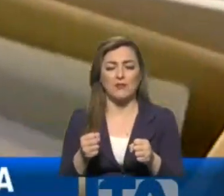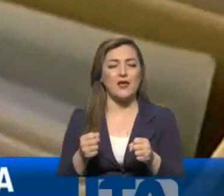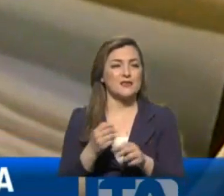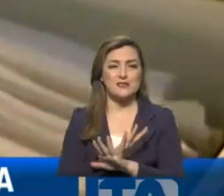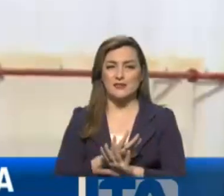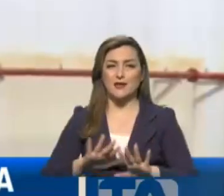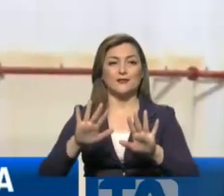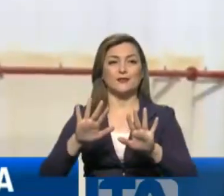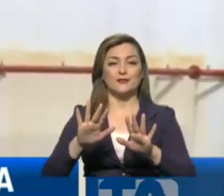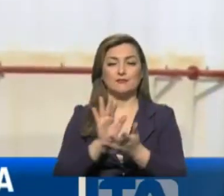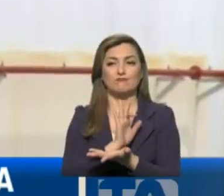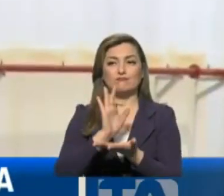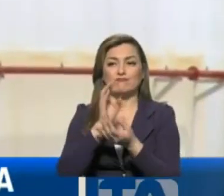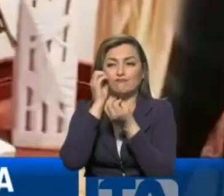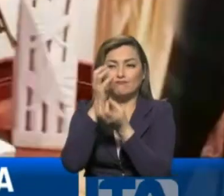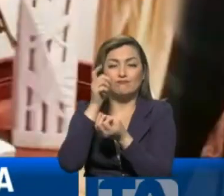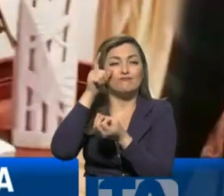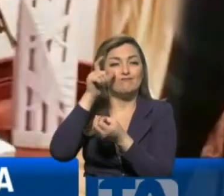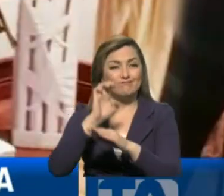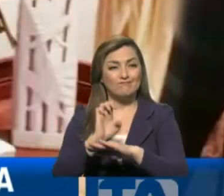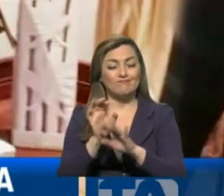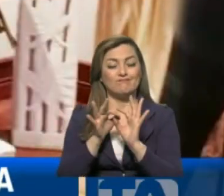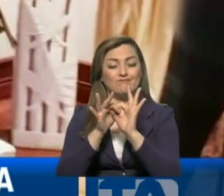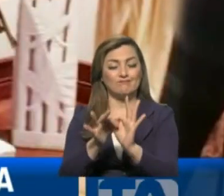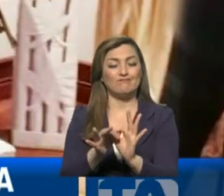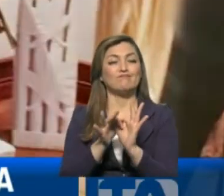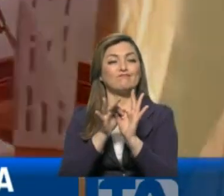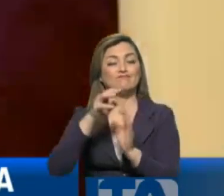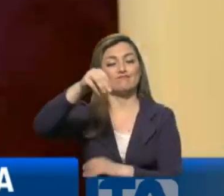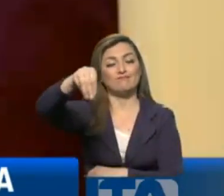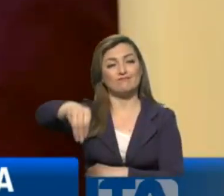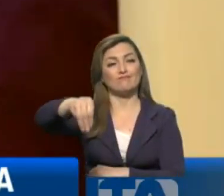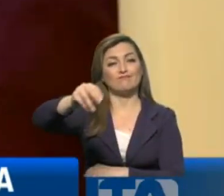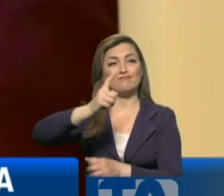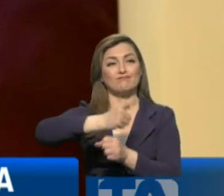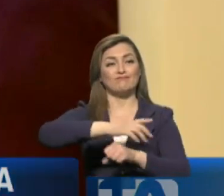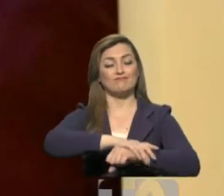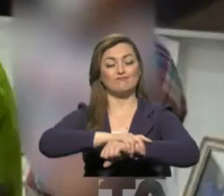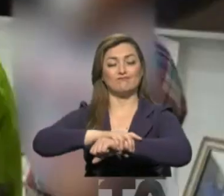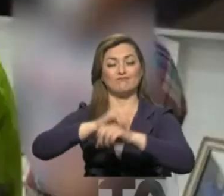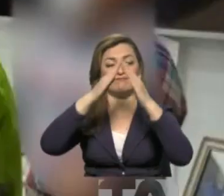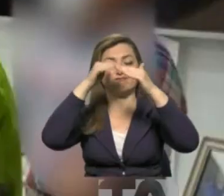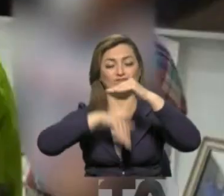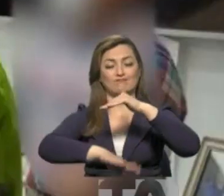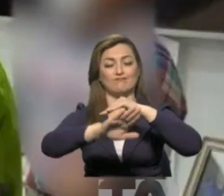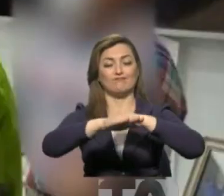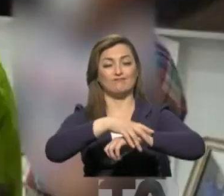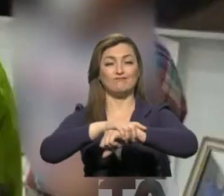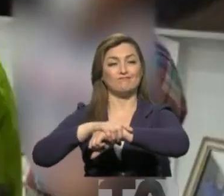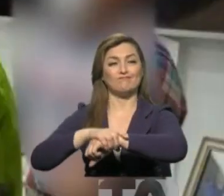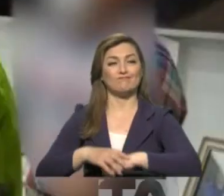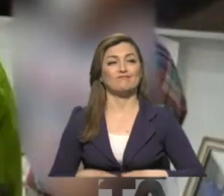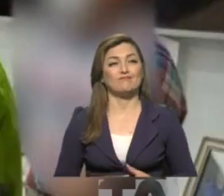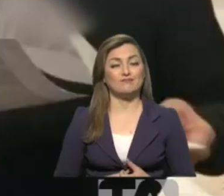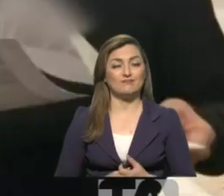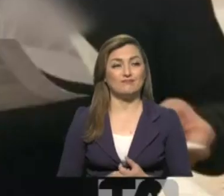entregado información a la Fiscalía de Ecuador, cooperación que derivó este martes en detenciones, allanamientos y decomisos.